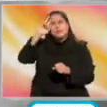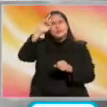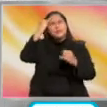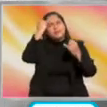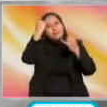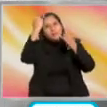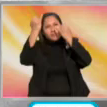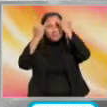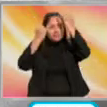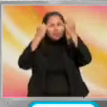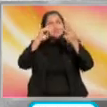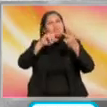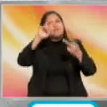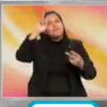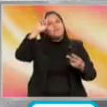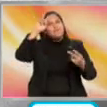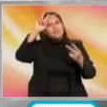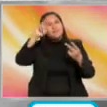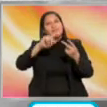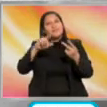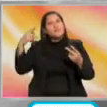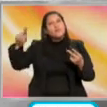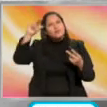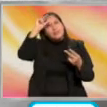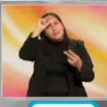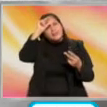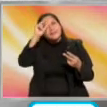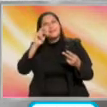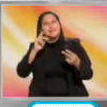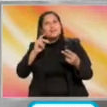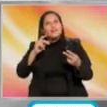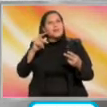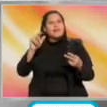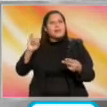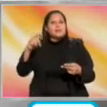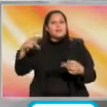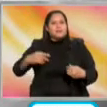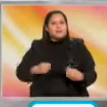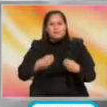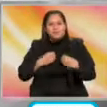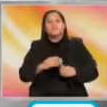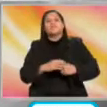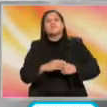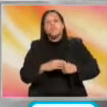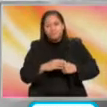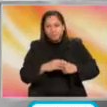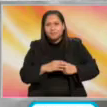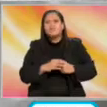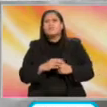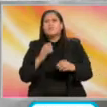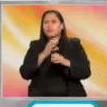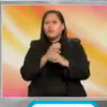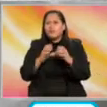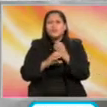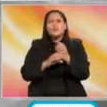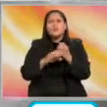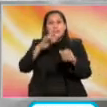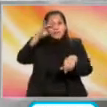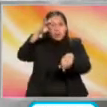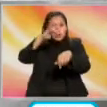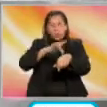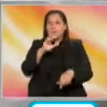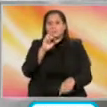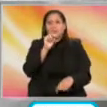imaginación, la creatividad como Claro. forma de vida. Estas cosas que no se pueden tocar, ¿no? Pero